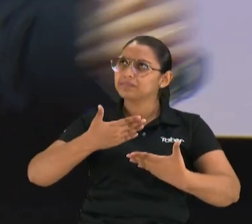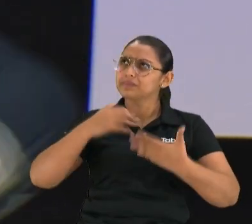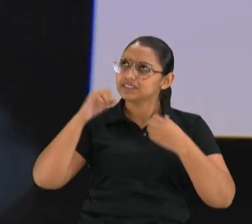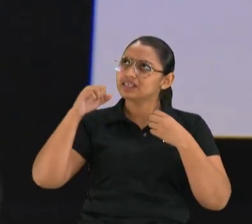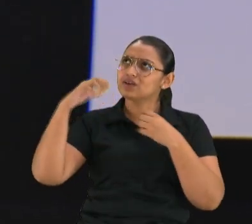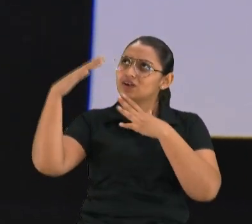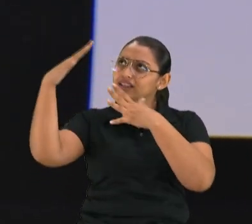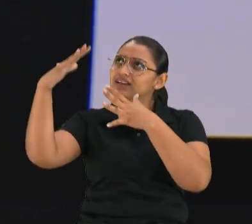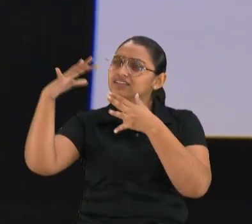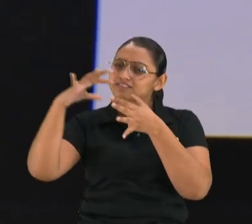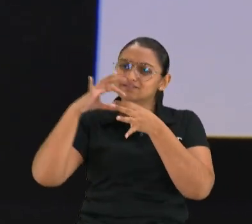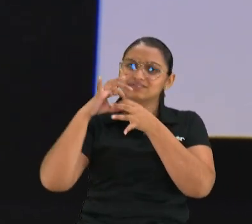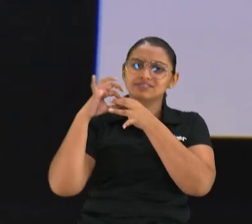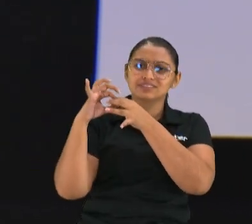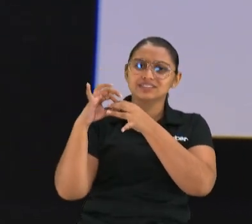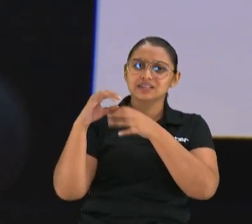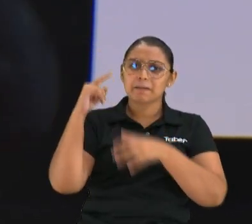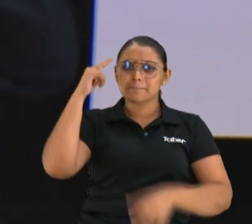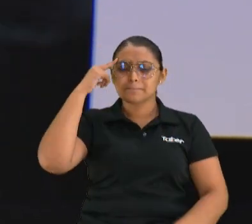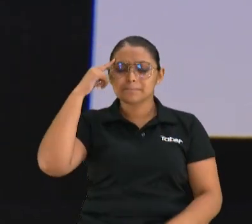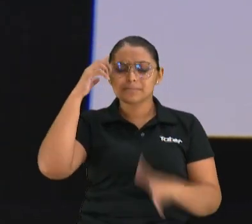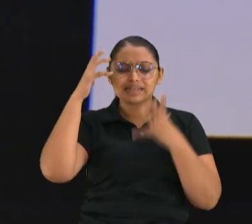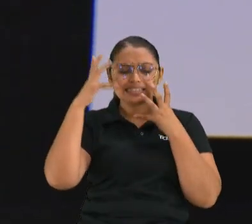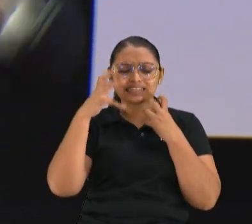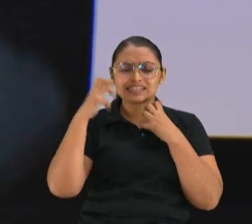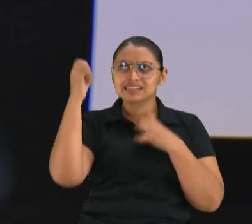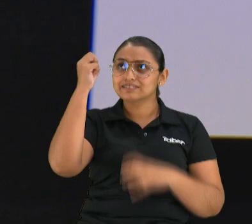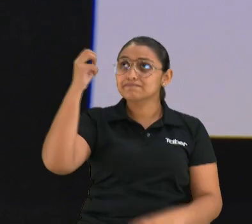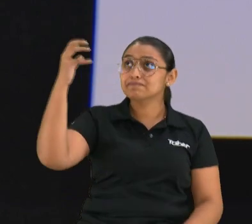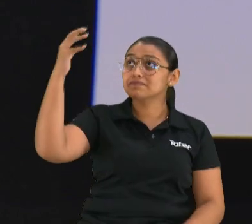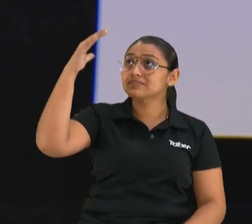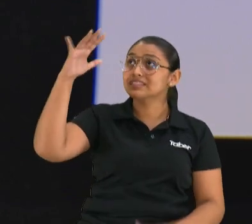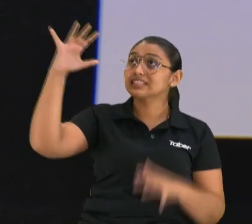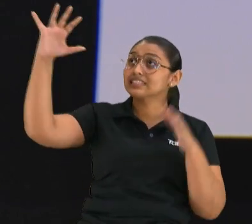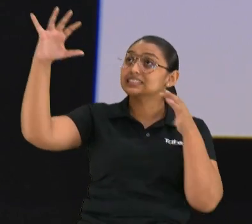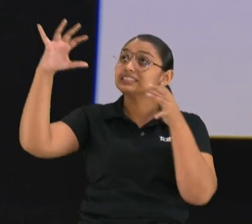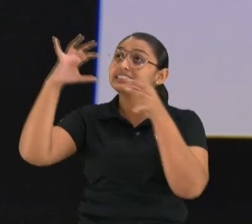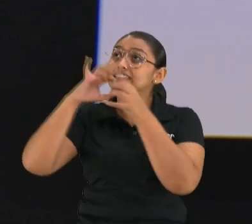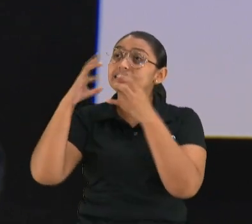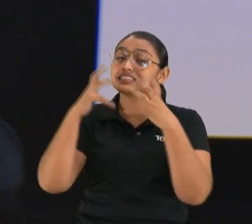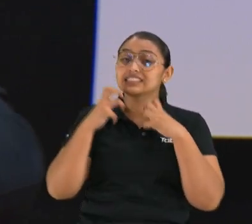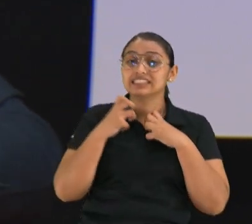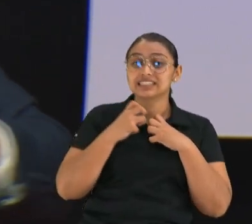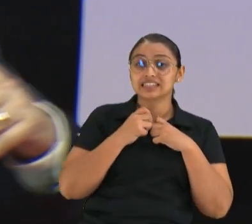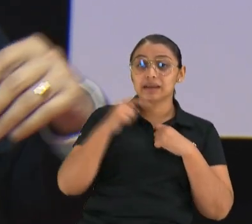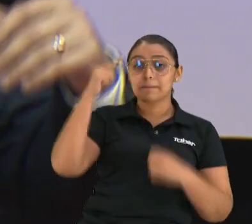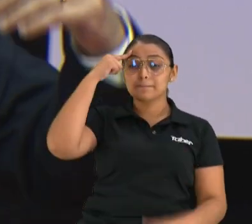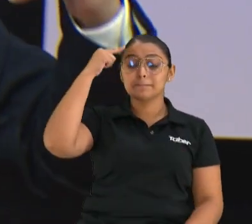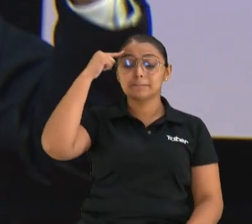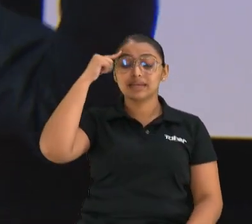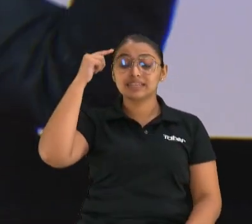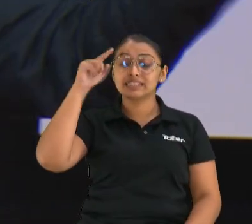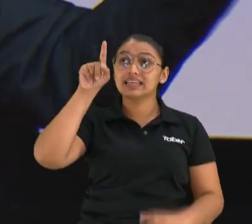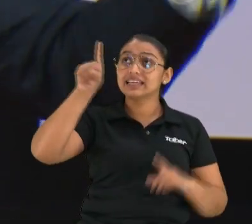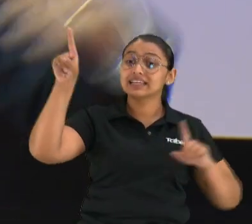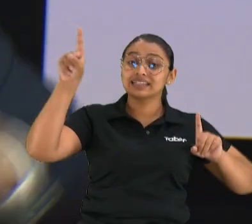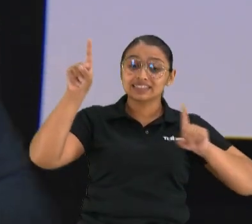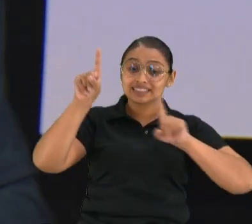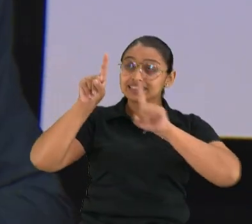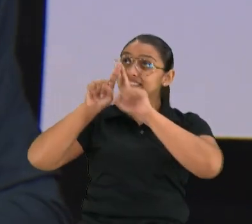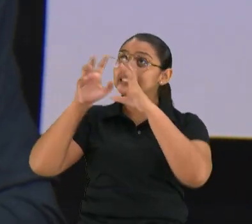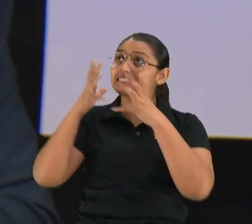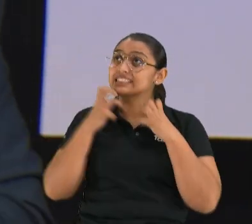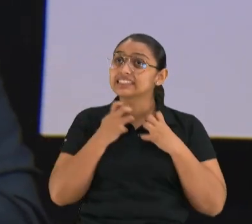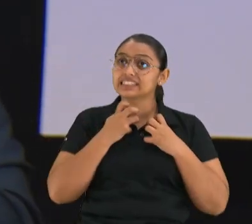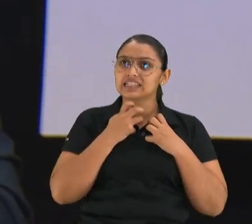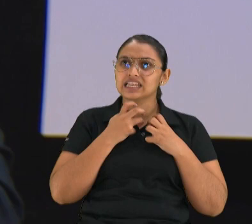luz una mente que corra hacia su Creador una mente que adora al creador y no